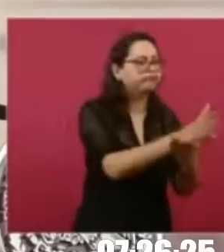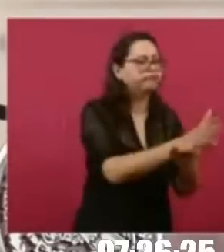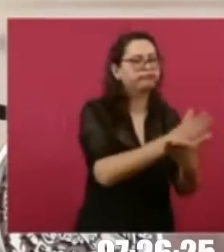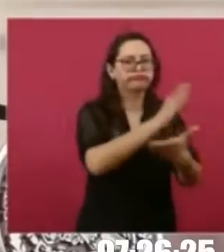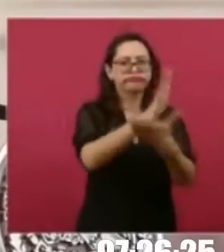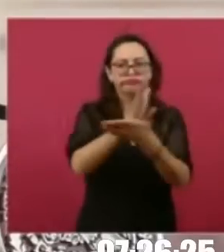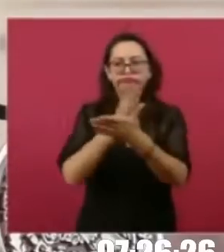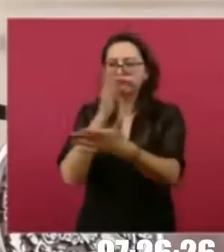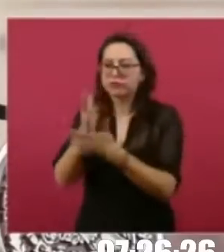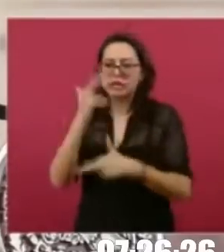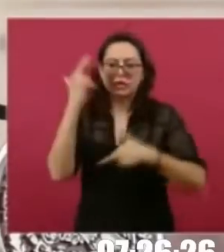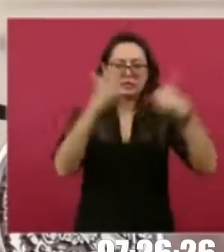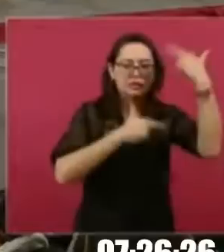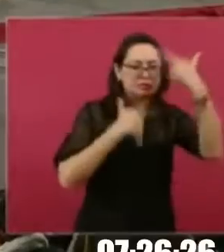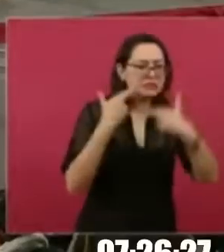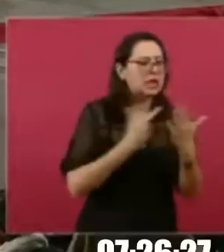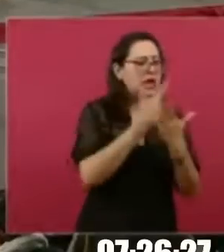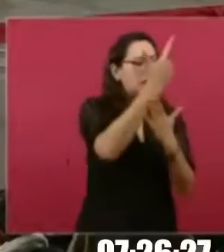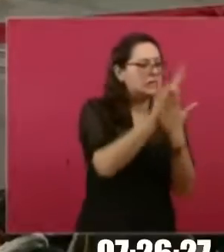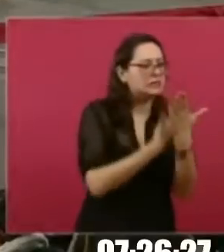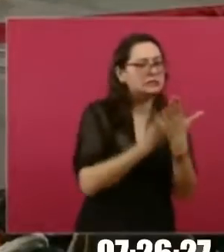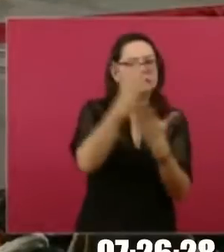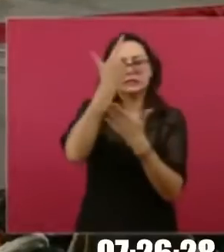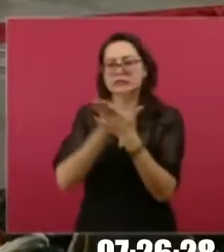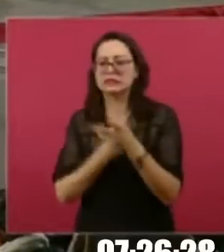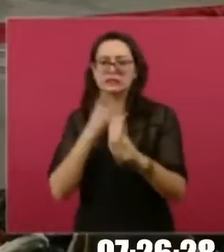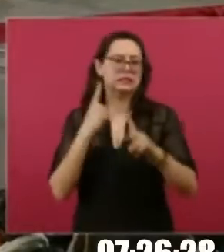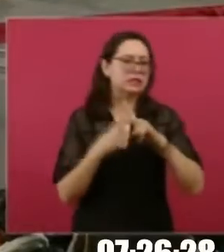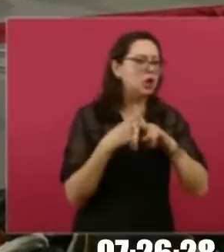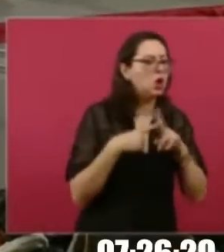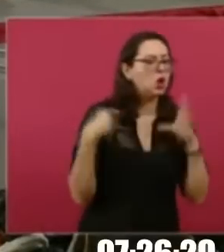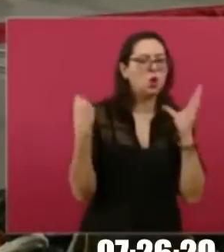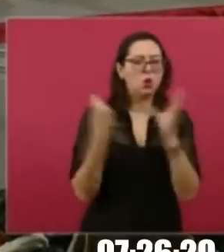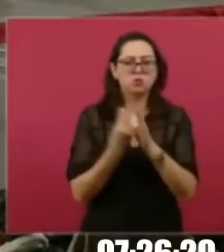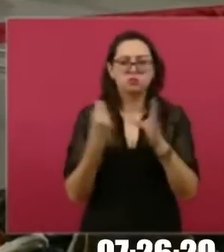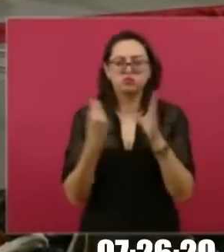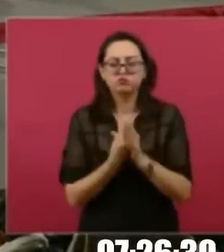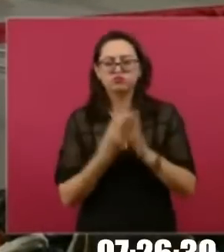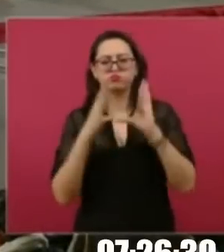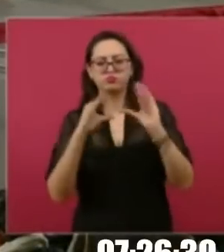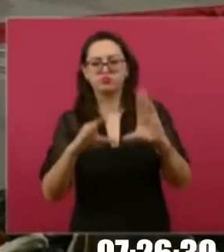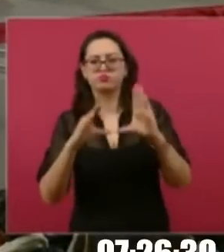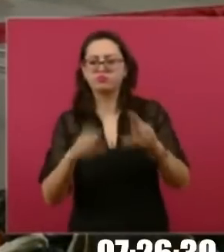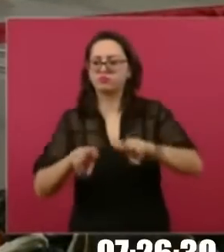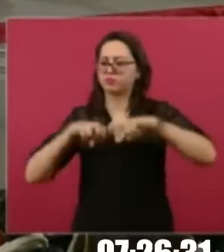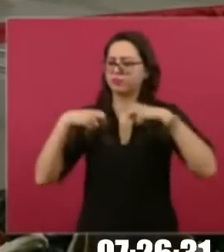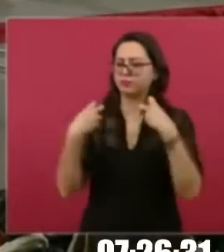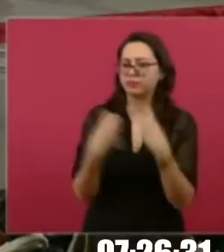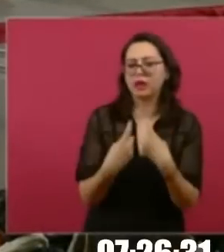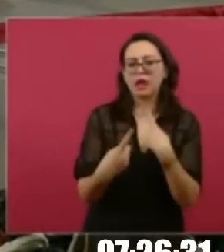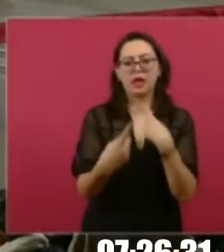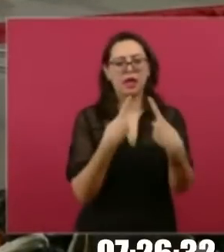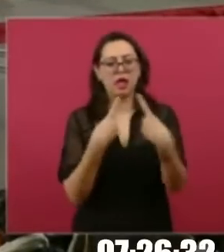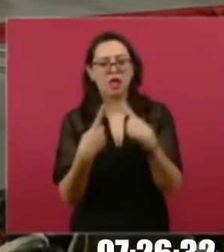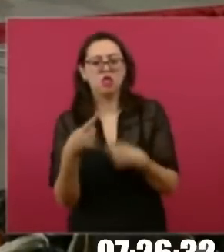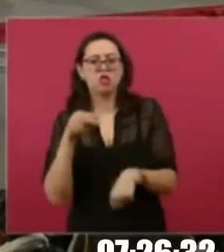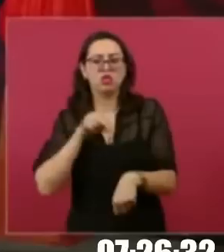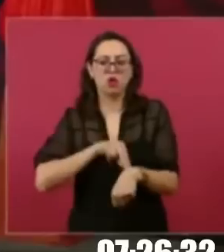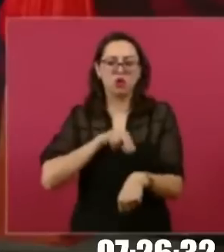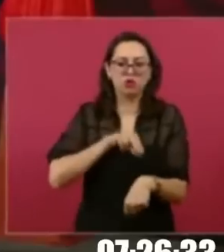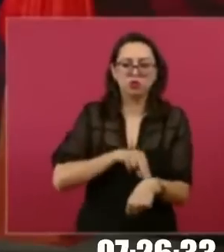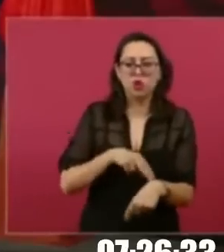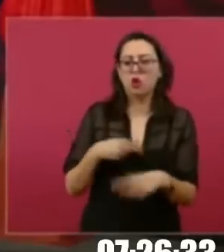las intervenciones que se han hecho capacitaciones mesas de trabajo la participación de médicos para